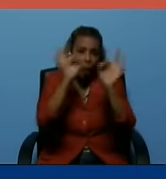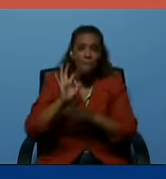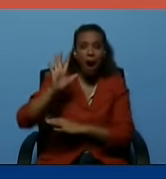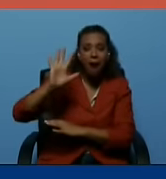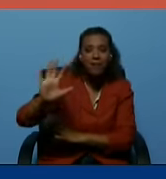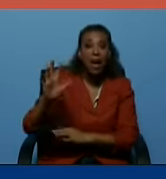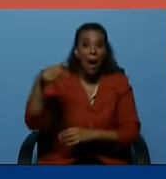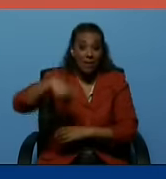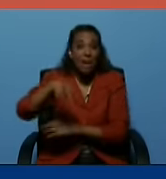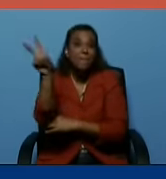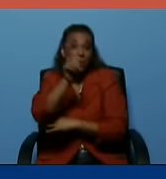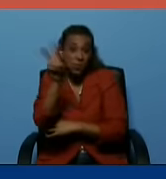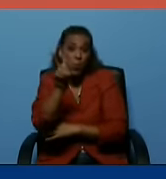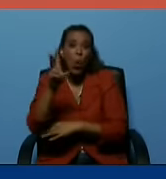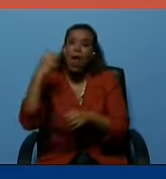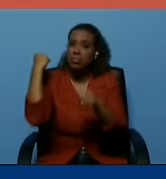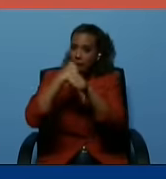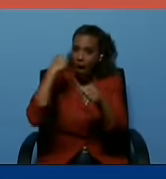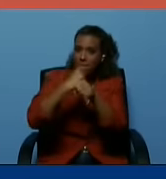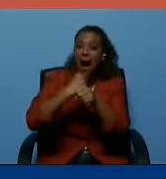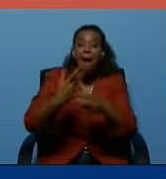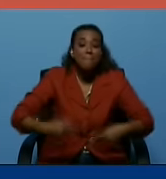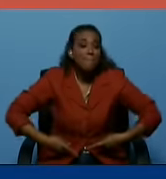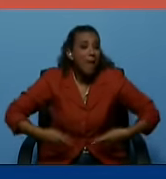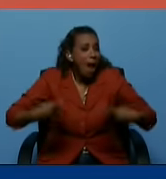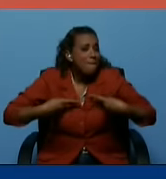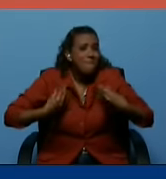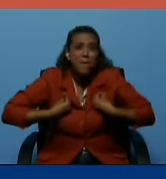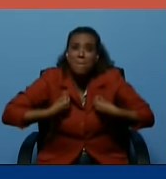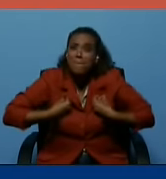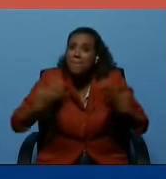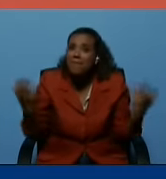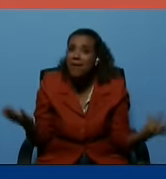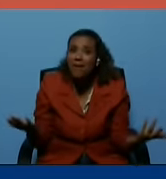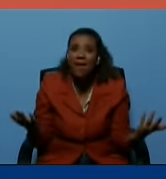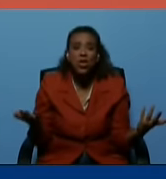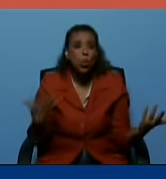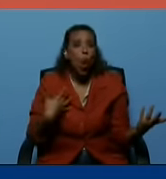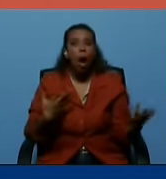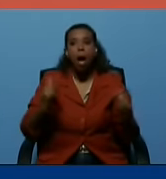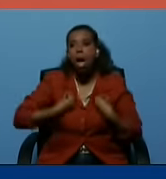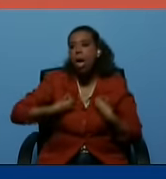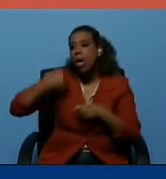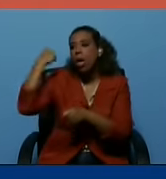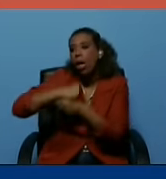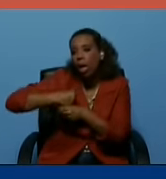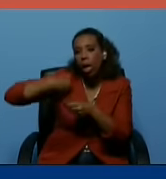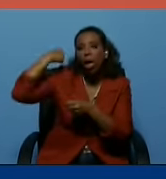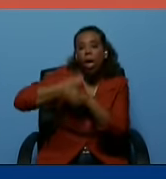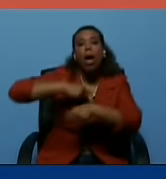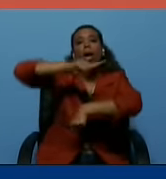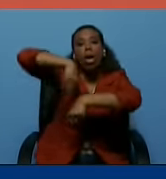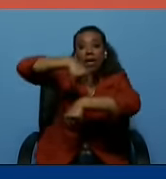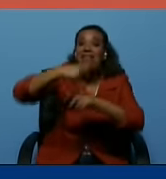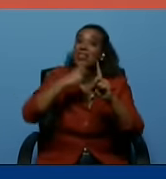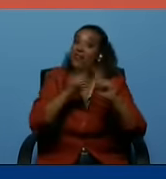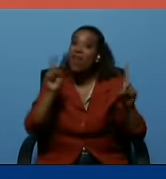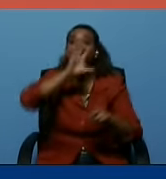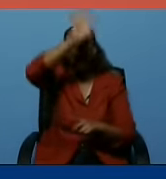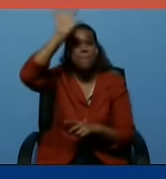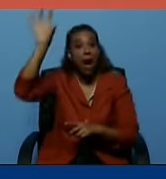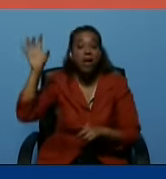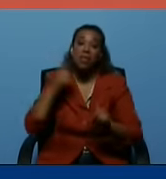Porque en Venezuela se trabaja para vivir y no se vive para trabajar. Esa es la diferencia de